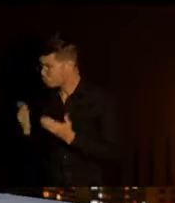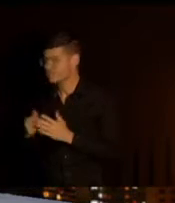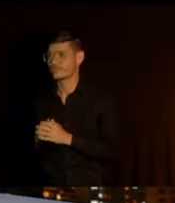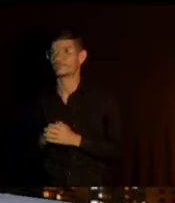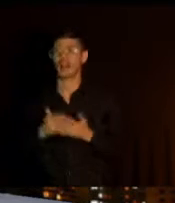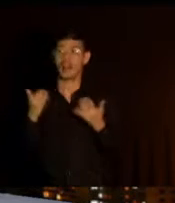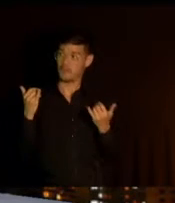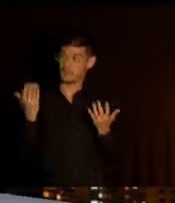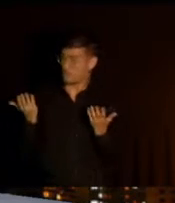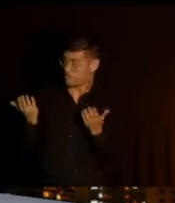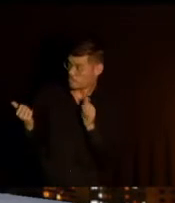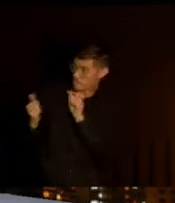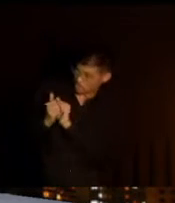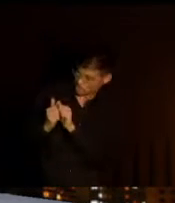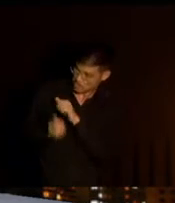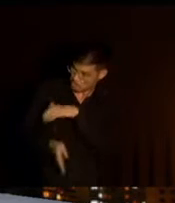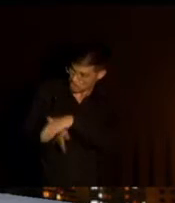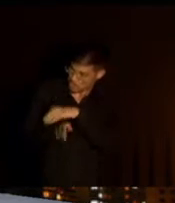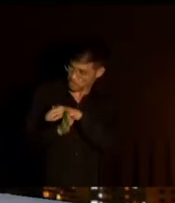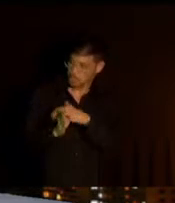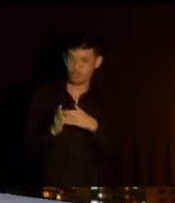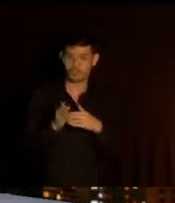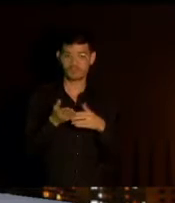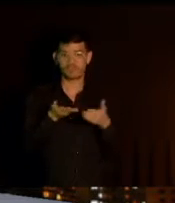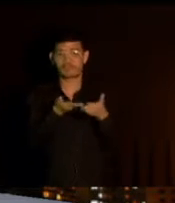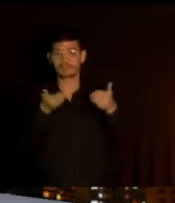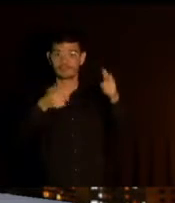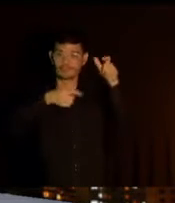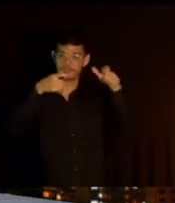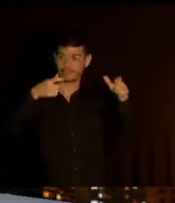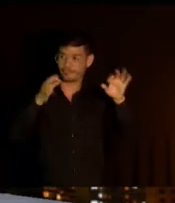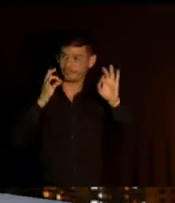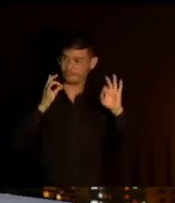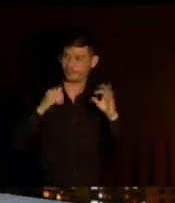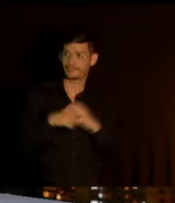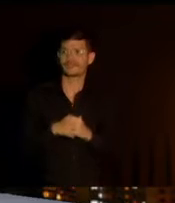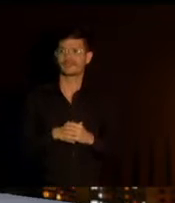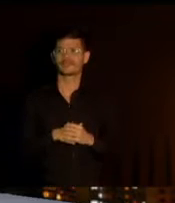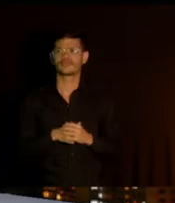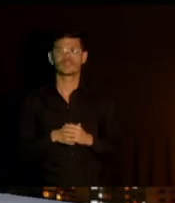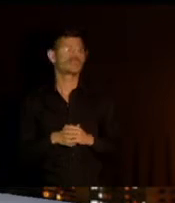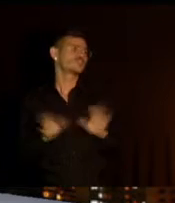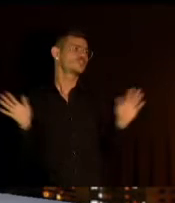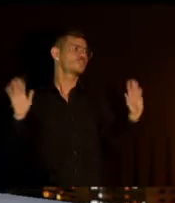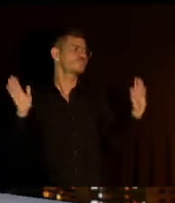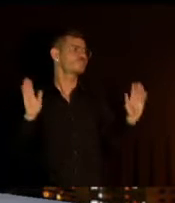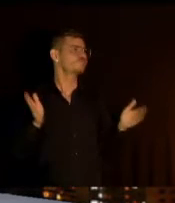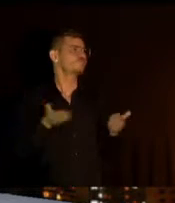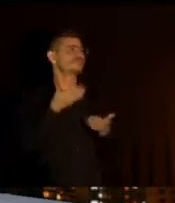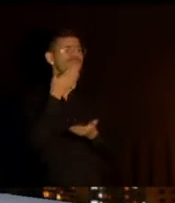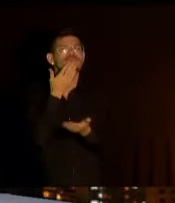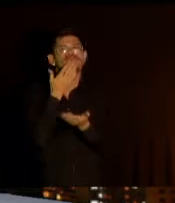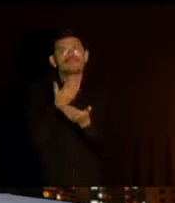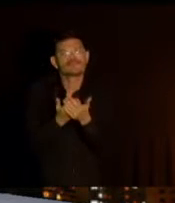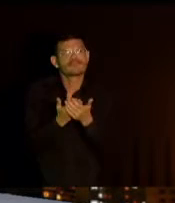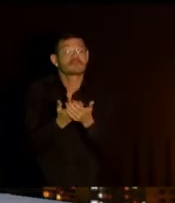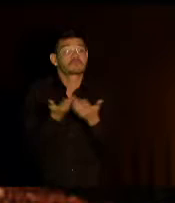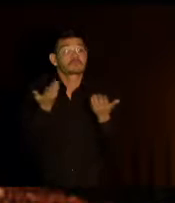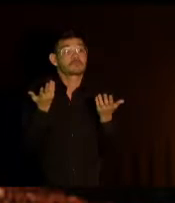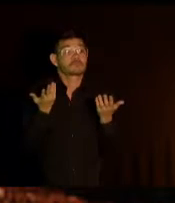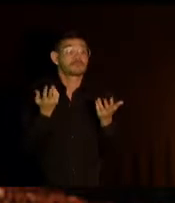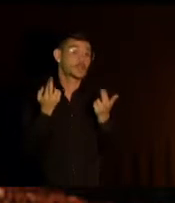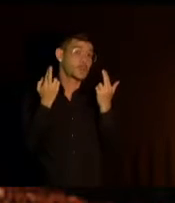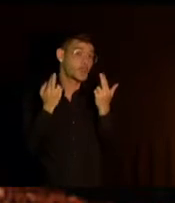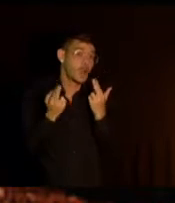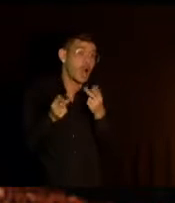lo invitamos para que sigamos conectados con todo este público que nos ha acompañado hoy. Eric, no, muchas gracias. Esperamos haber cumplido el objetivo